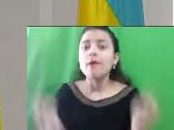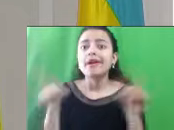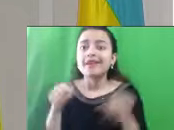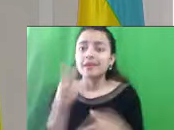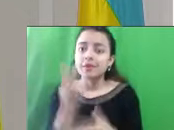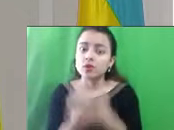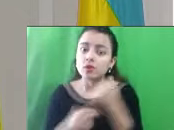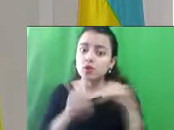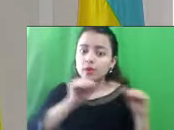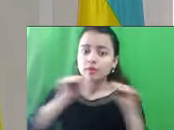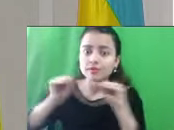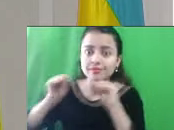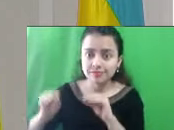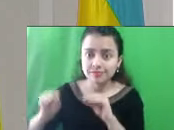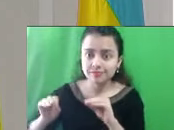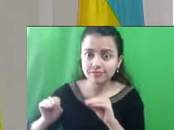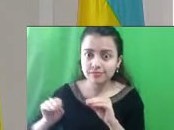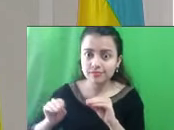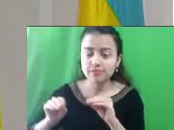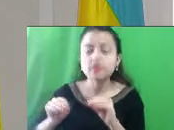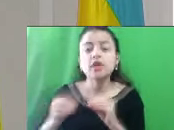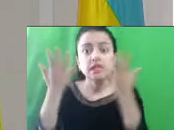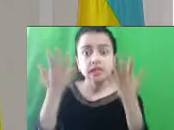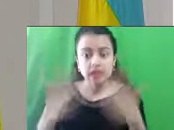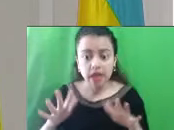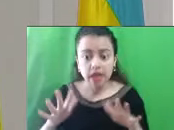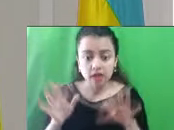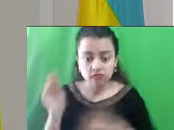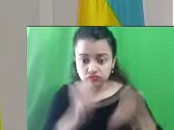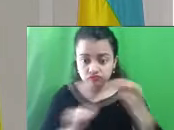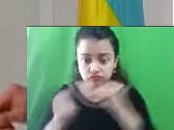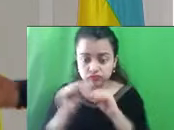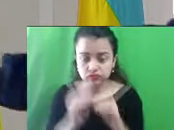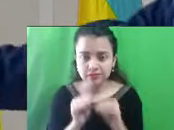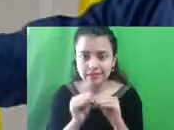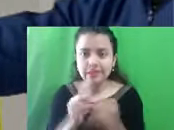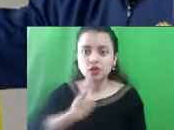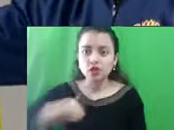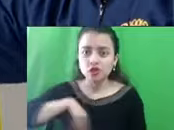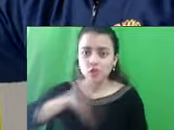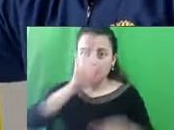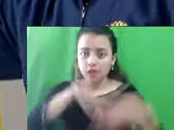estratégico y a las actividades que están convencionadas en la empresa,